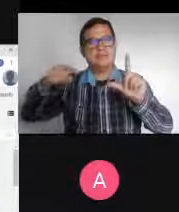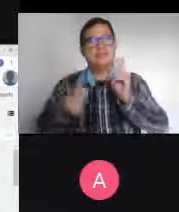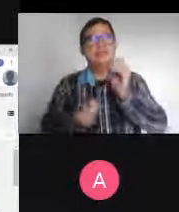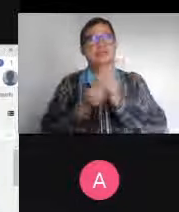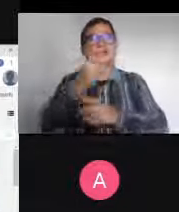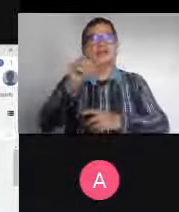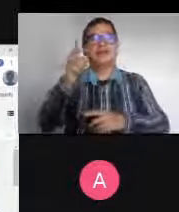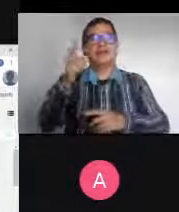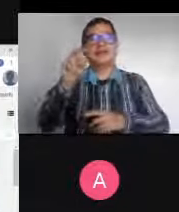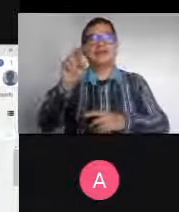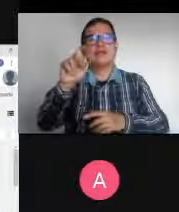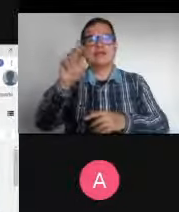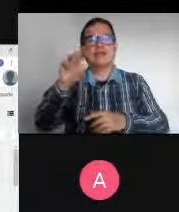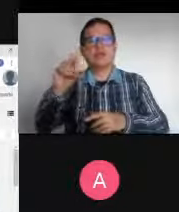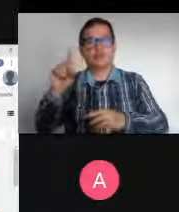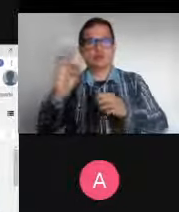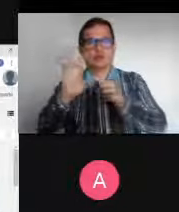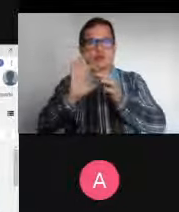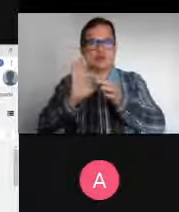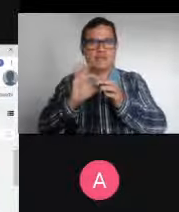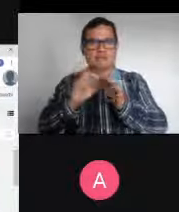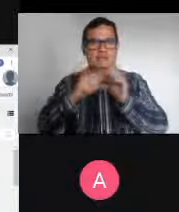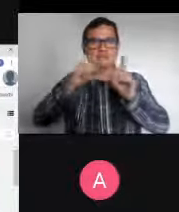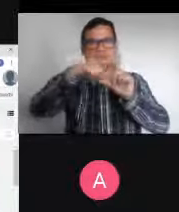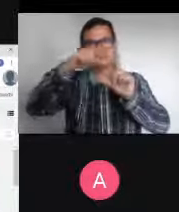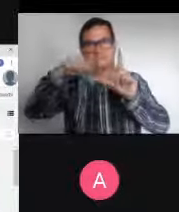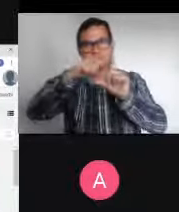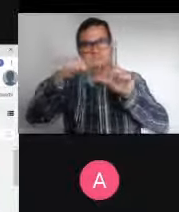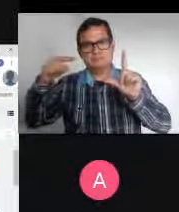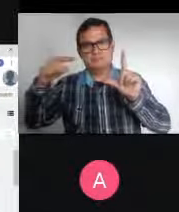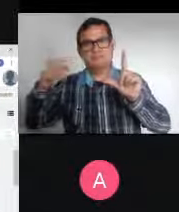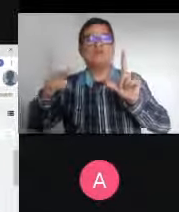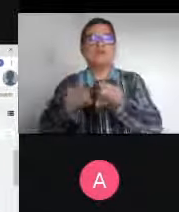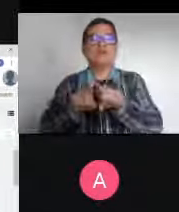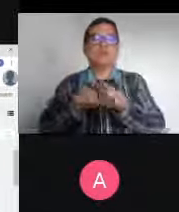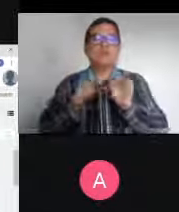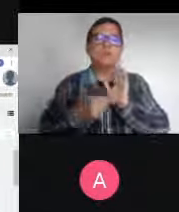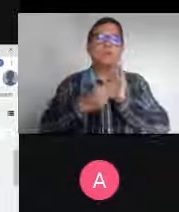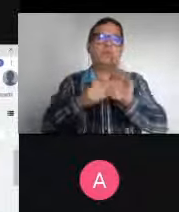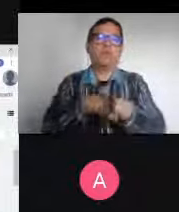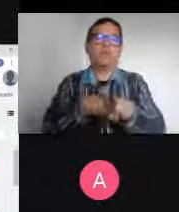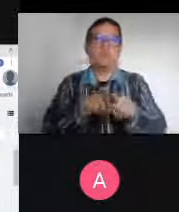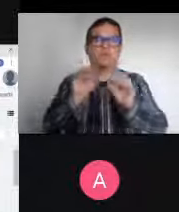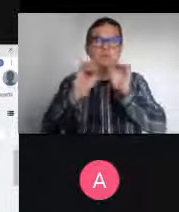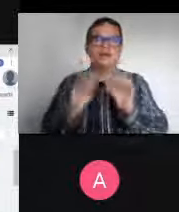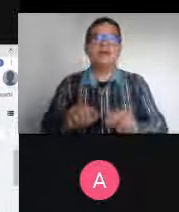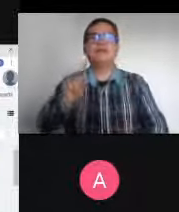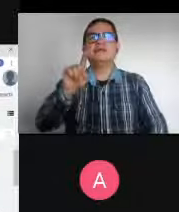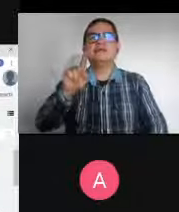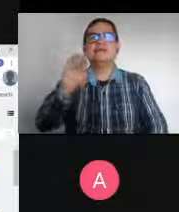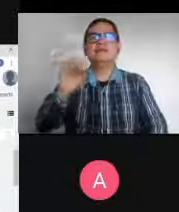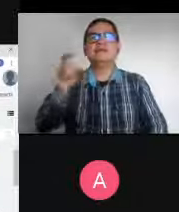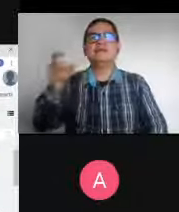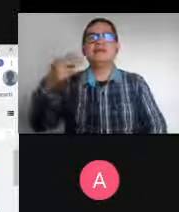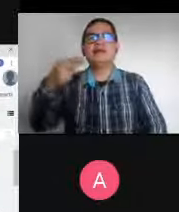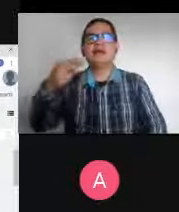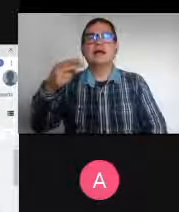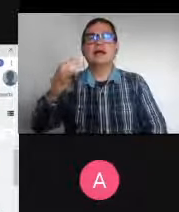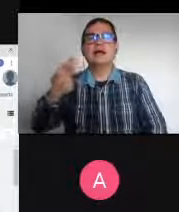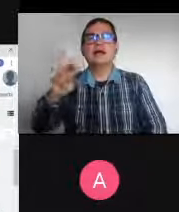clic, él se despliega esta cajita de configuración. Entonces, aquí es donde yo coloco los 60 Hz, donde yo coloco el voltaje